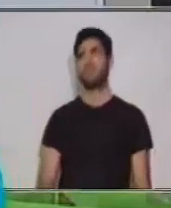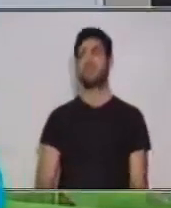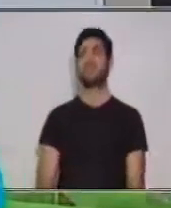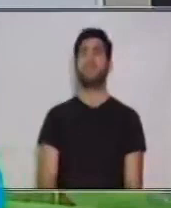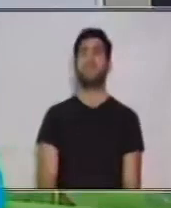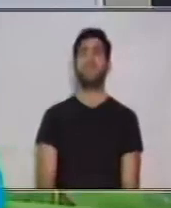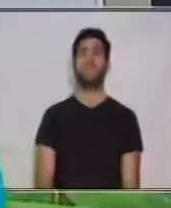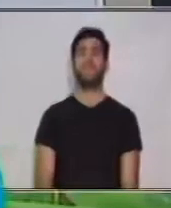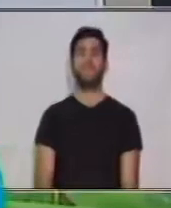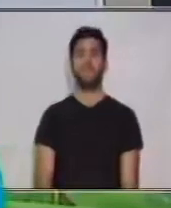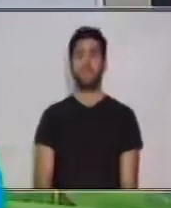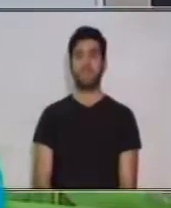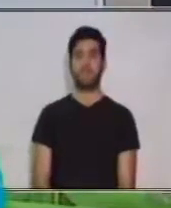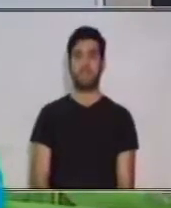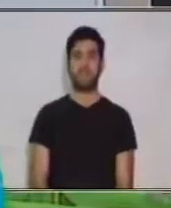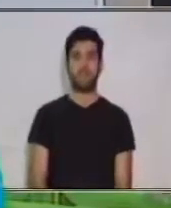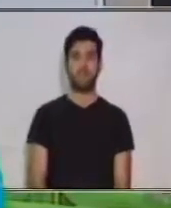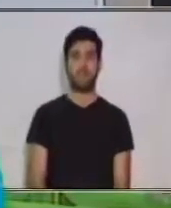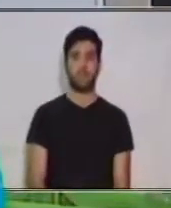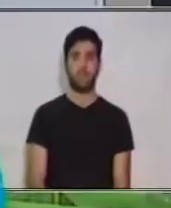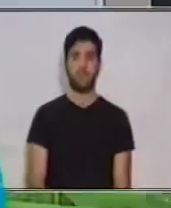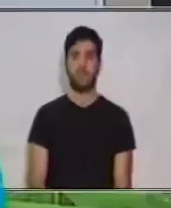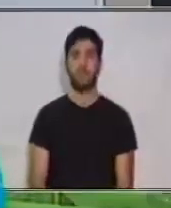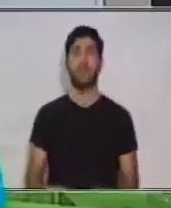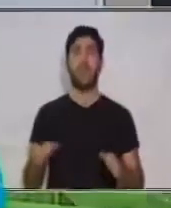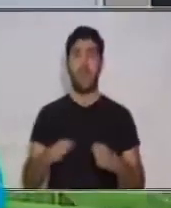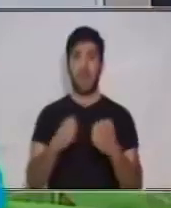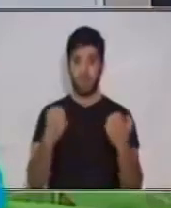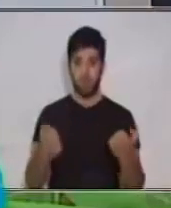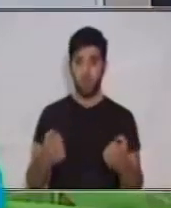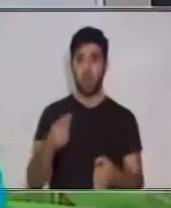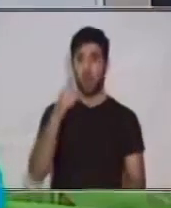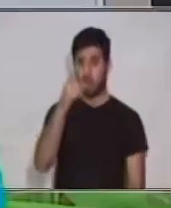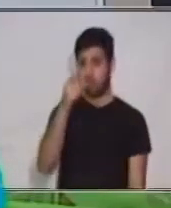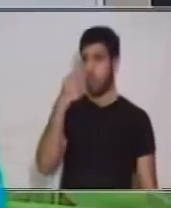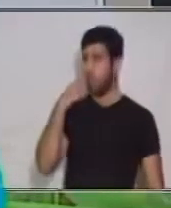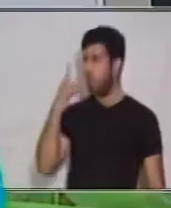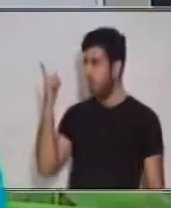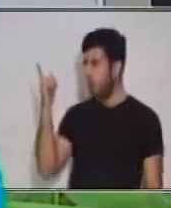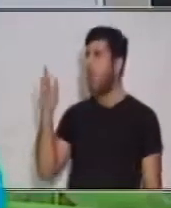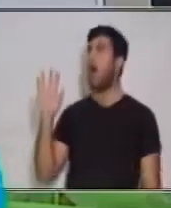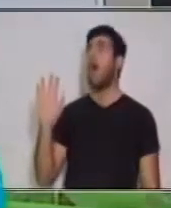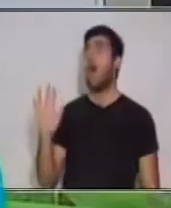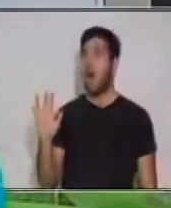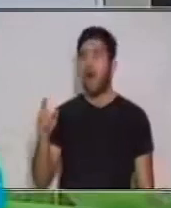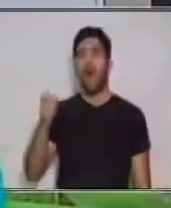vamos corrigiendo. Entonces, lo que observas ya empieza a tener